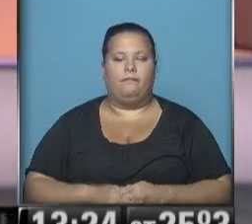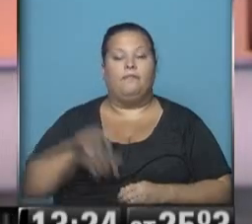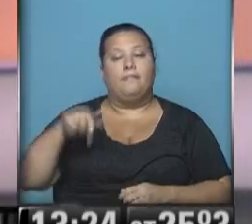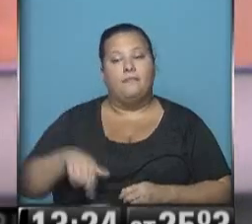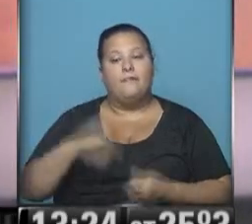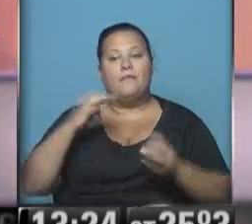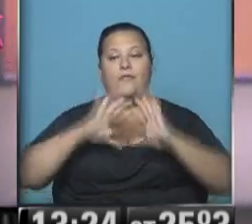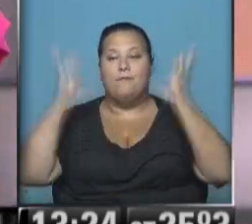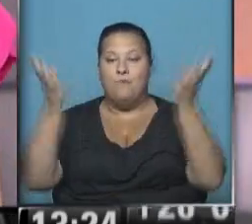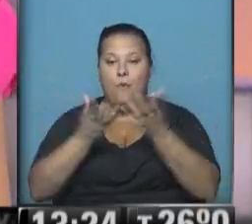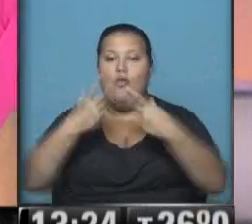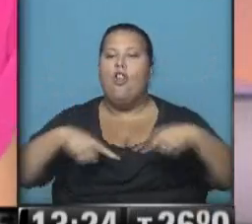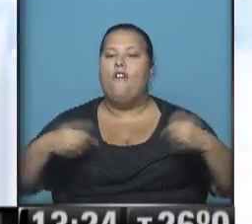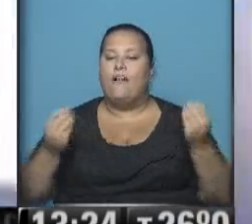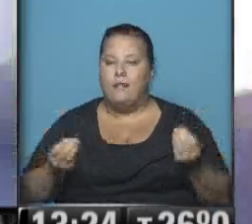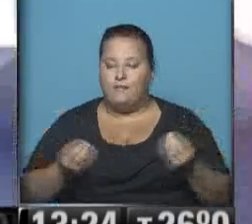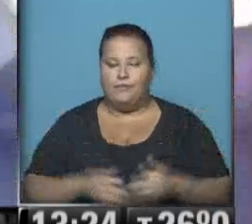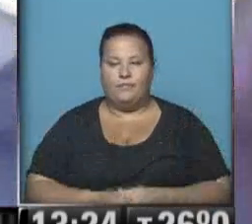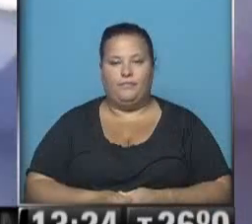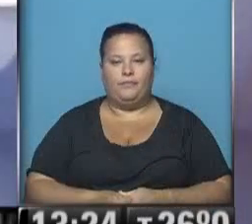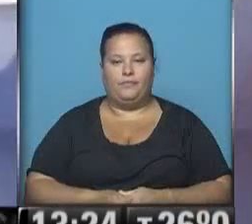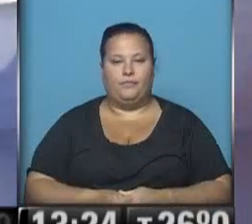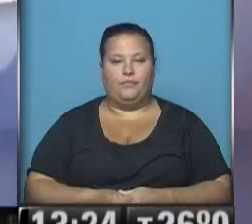Damos una vuelta por el mundo con más noticias.